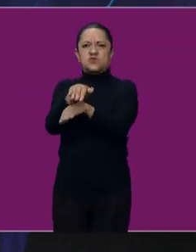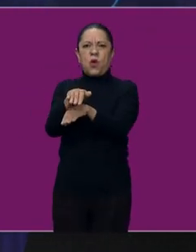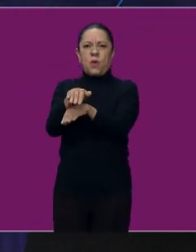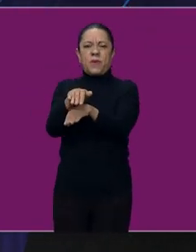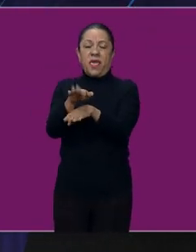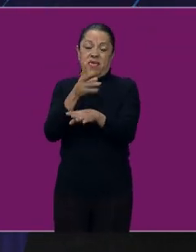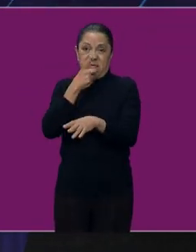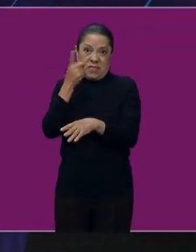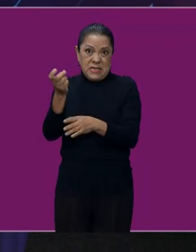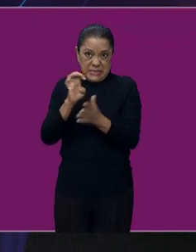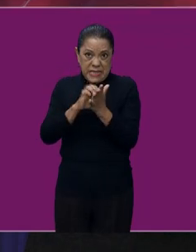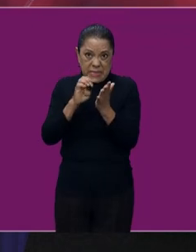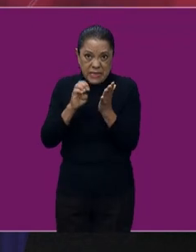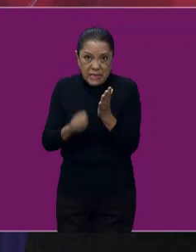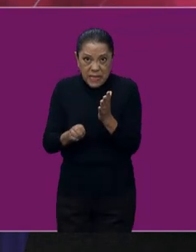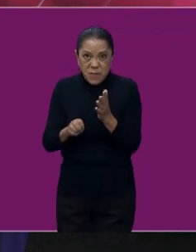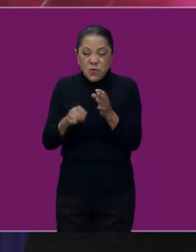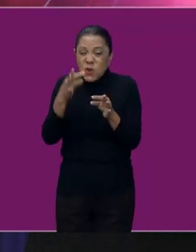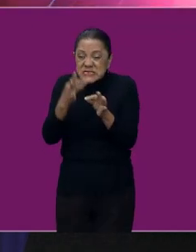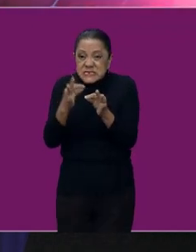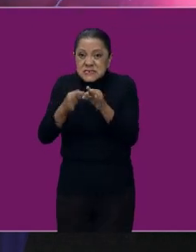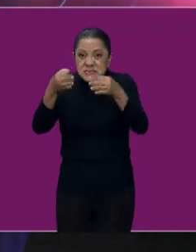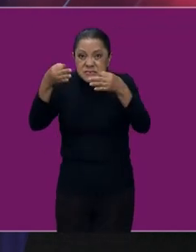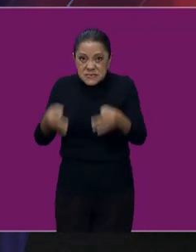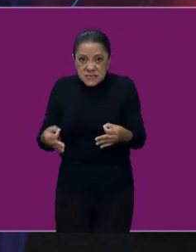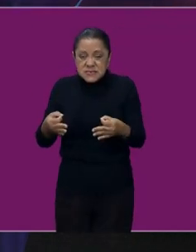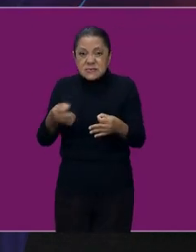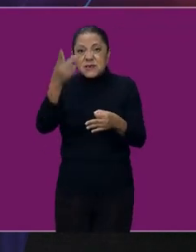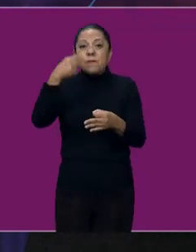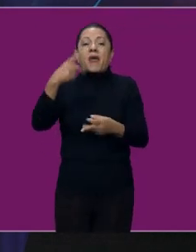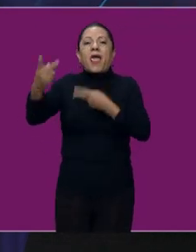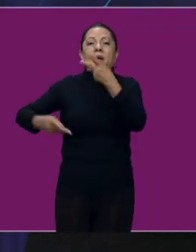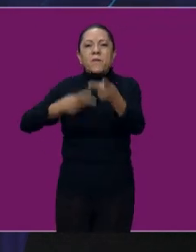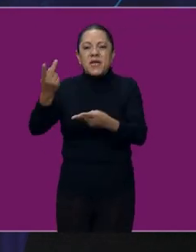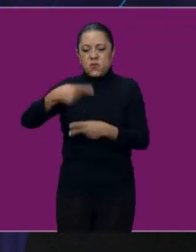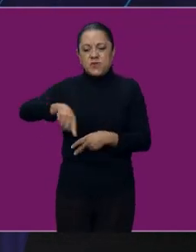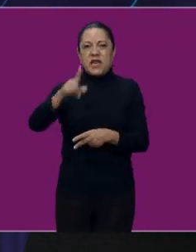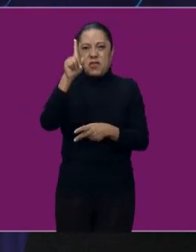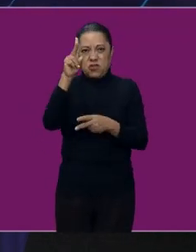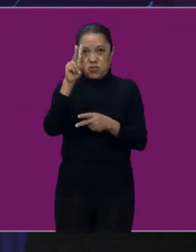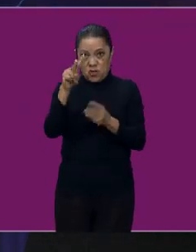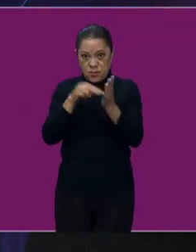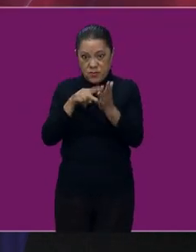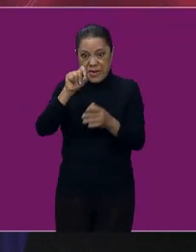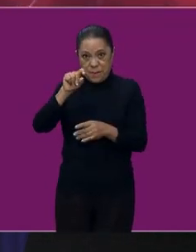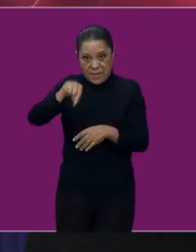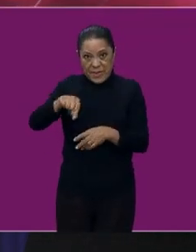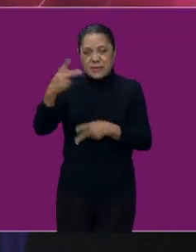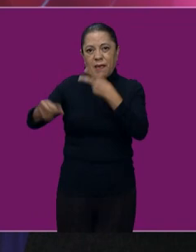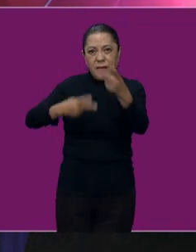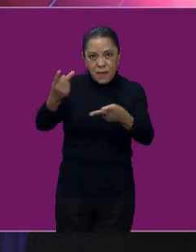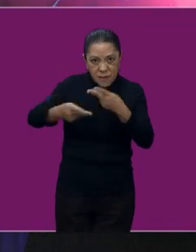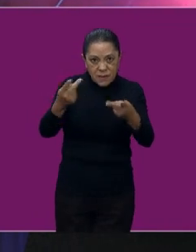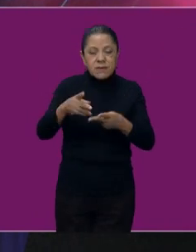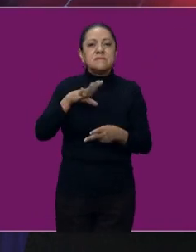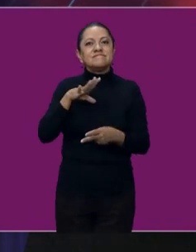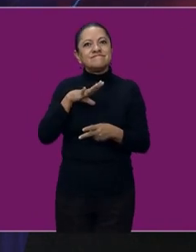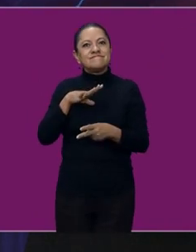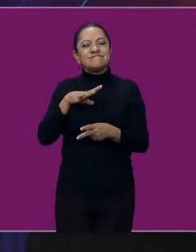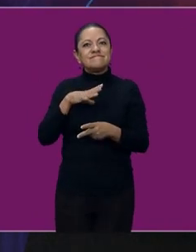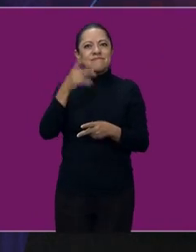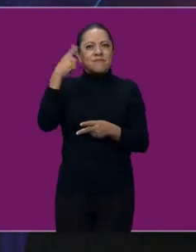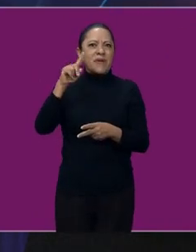algo tan específico que nos pueda dar entonces este panorama ahora quise preguntarte si hay un lenguaje de señas que sea